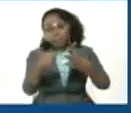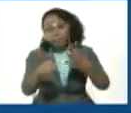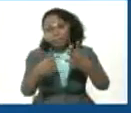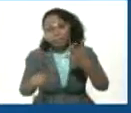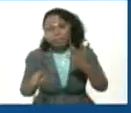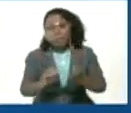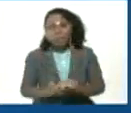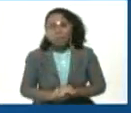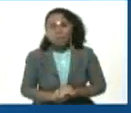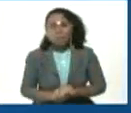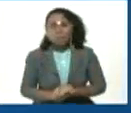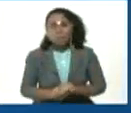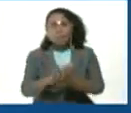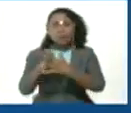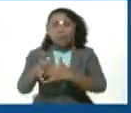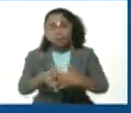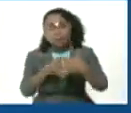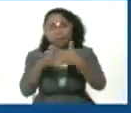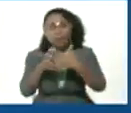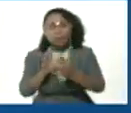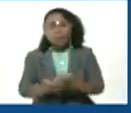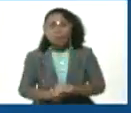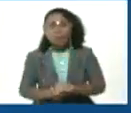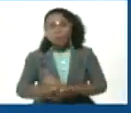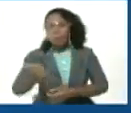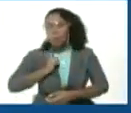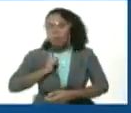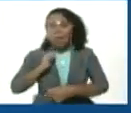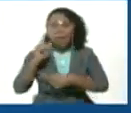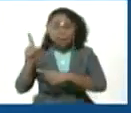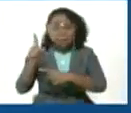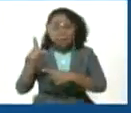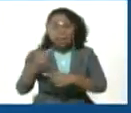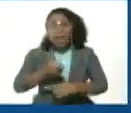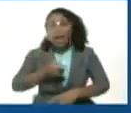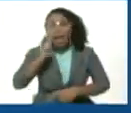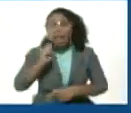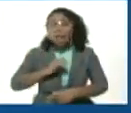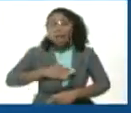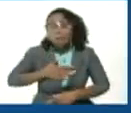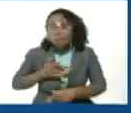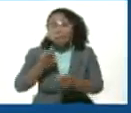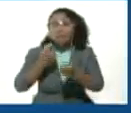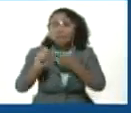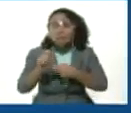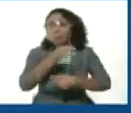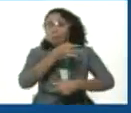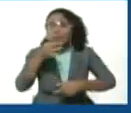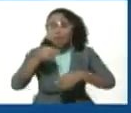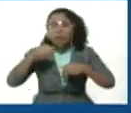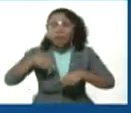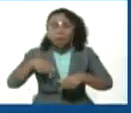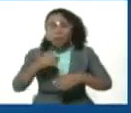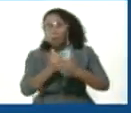en Nueva York, donde quiera, este producto es de la mayor calidad del mundo.